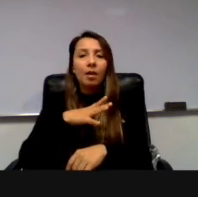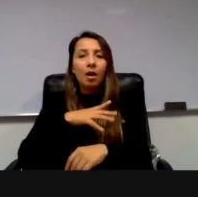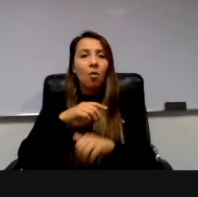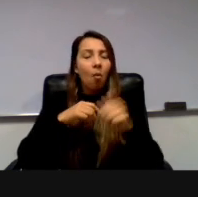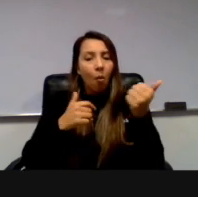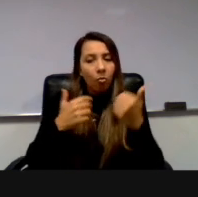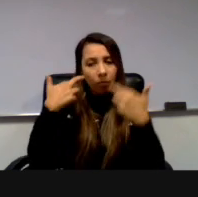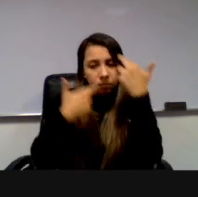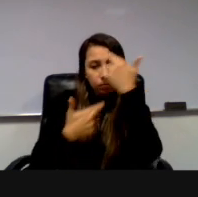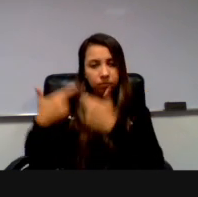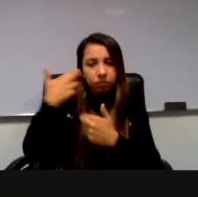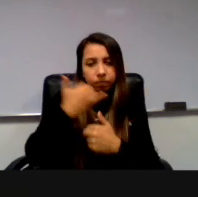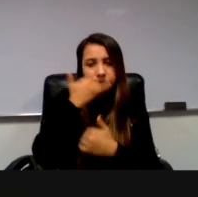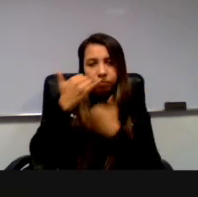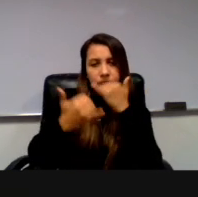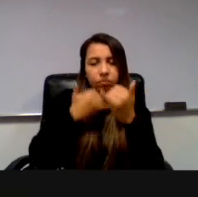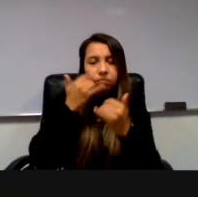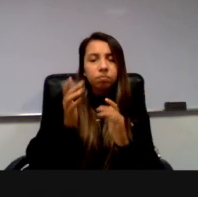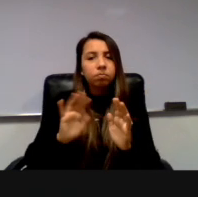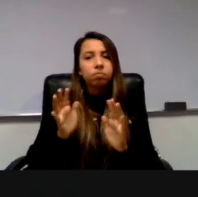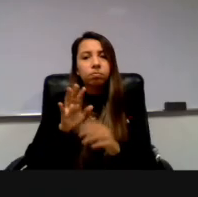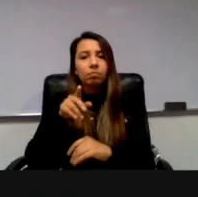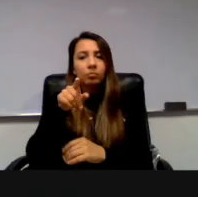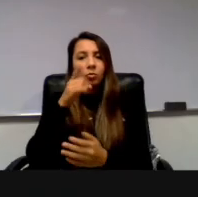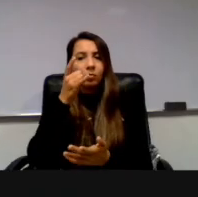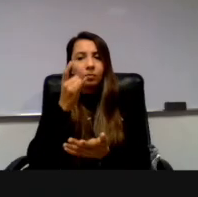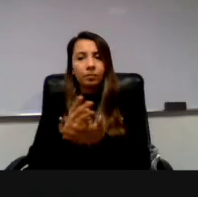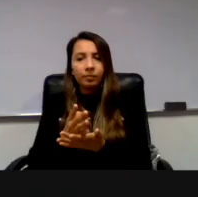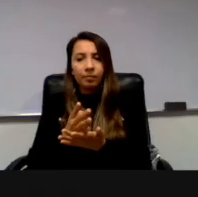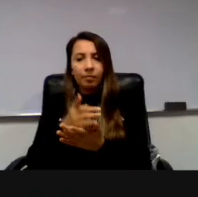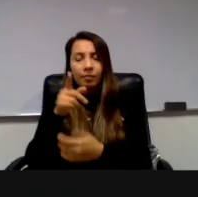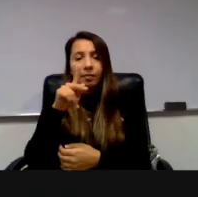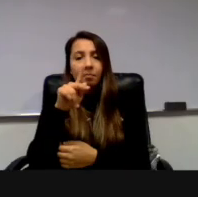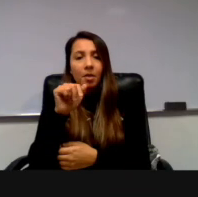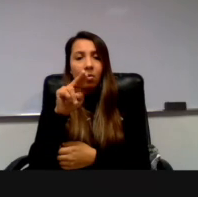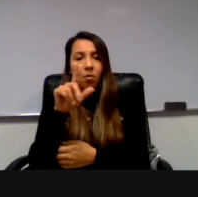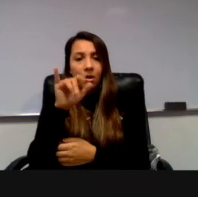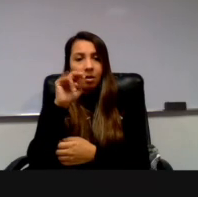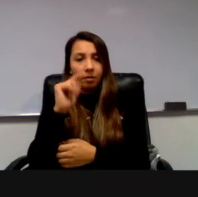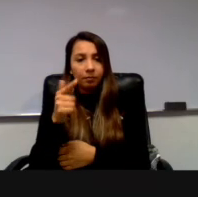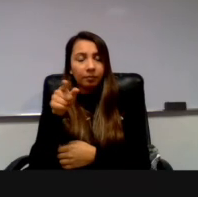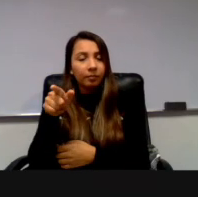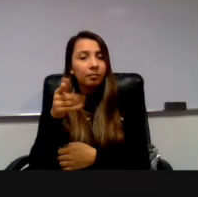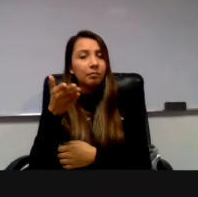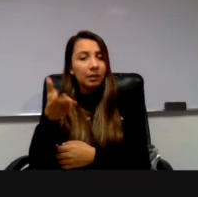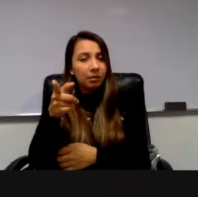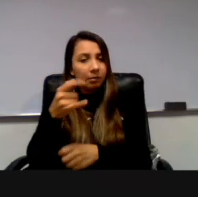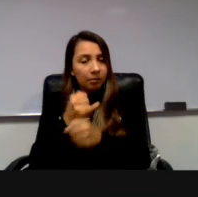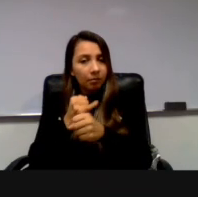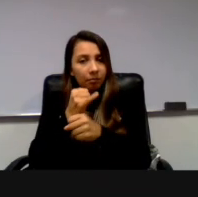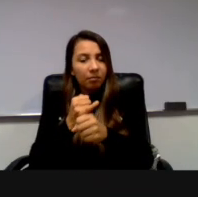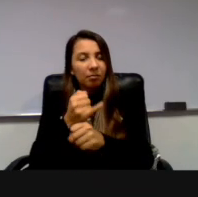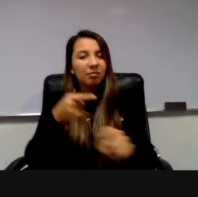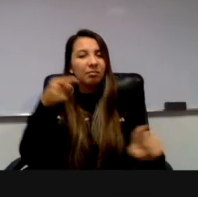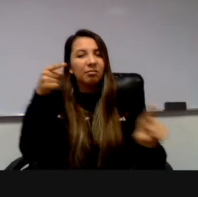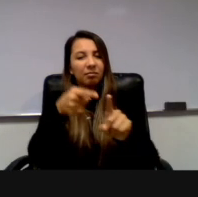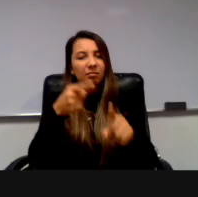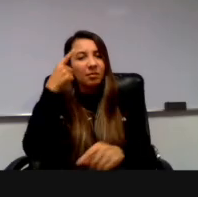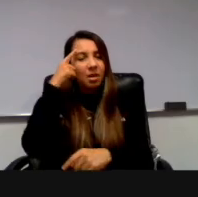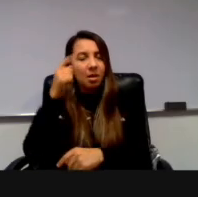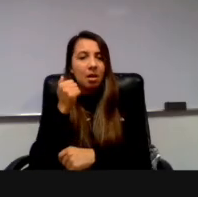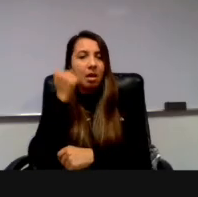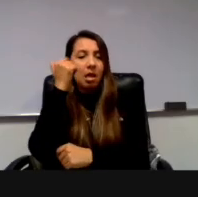¿no? Son artículos que le encargaron a Pauling para un número especial, para la celebración de un bioquímico